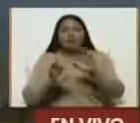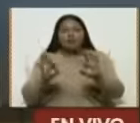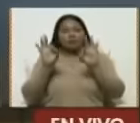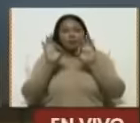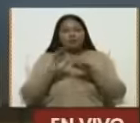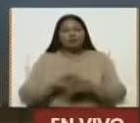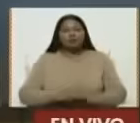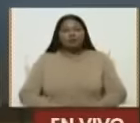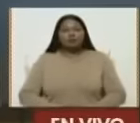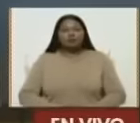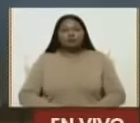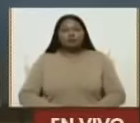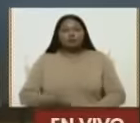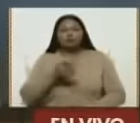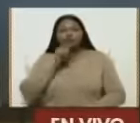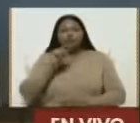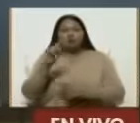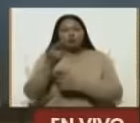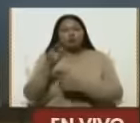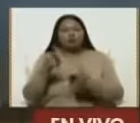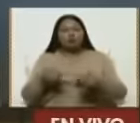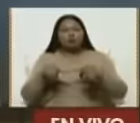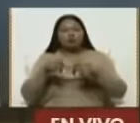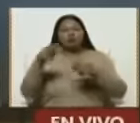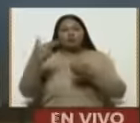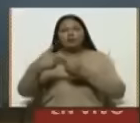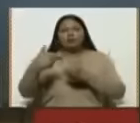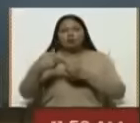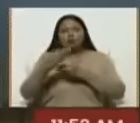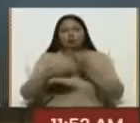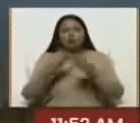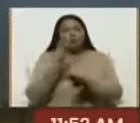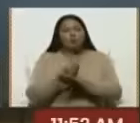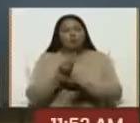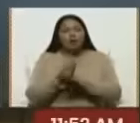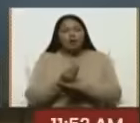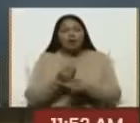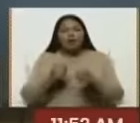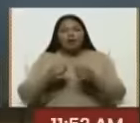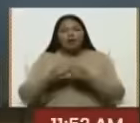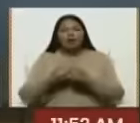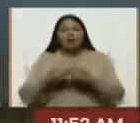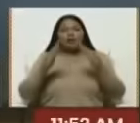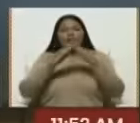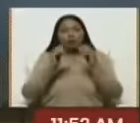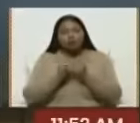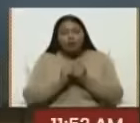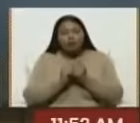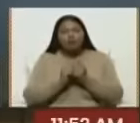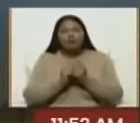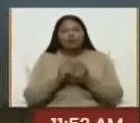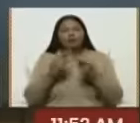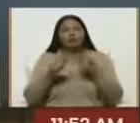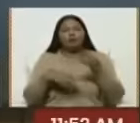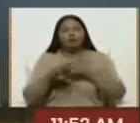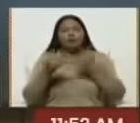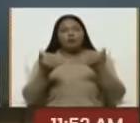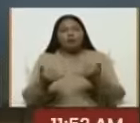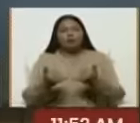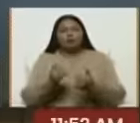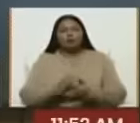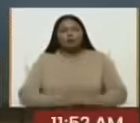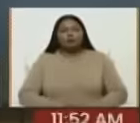no siendo los únicos, zonas petroleras también como Monagas, Anzoátegui. Pero en este caso nos vamos